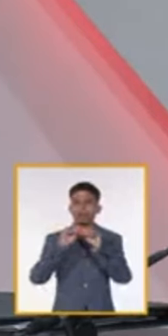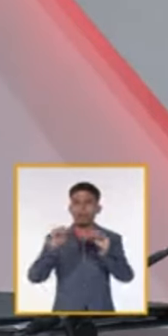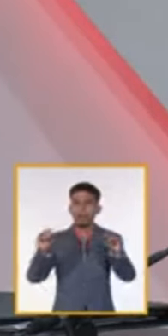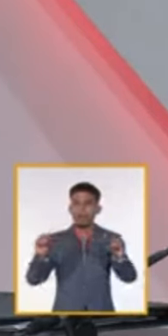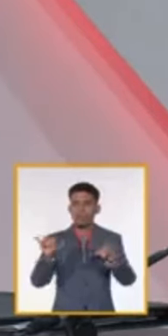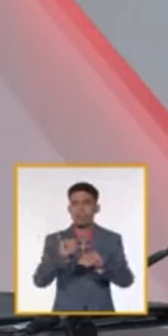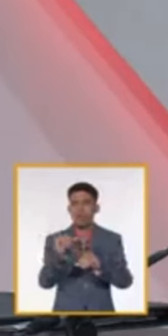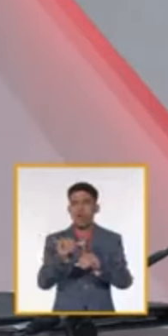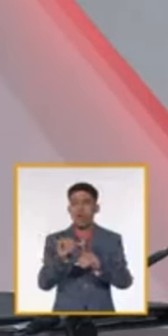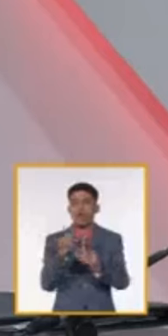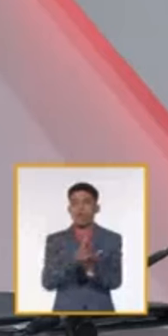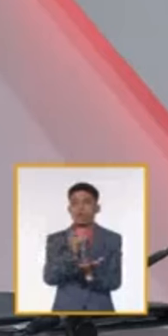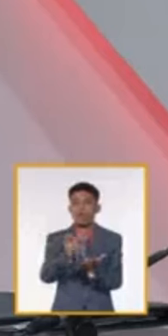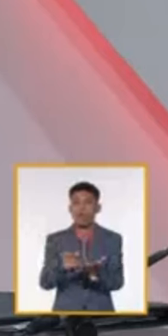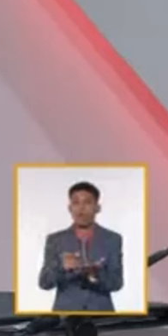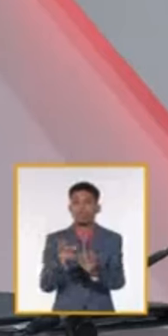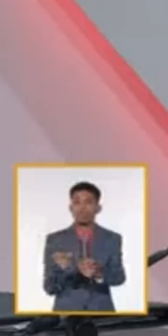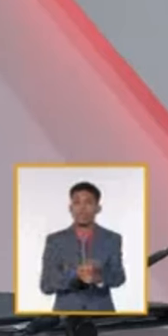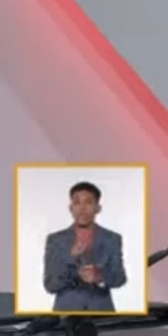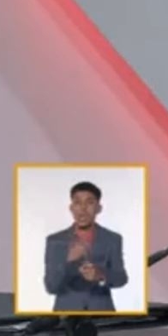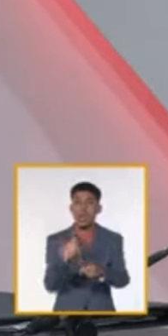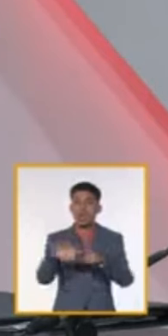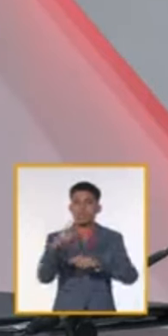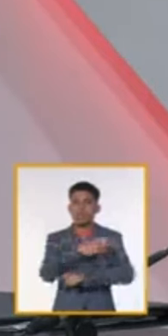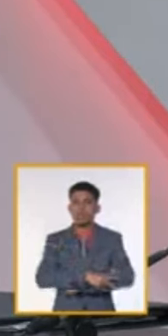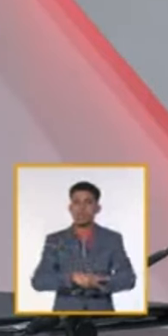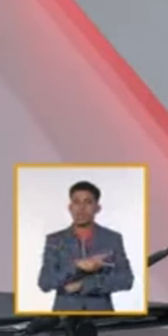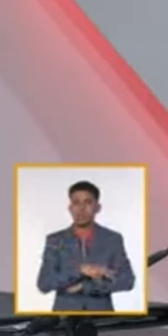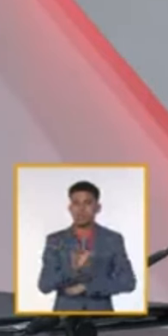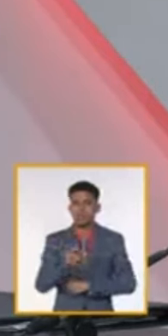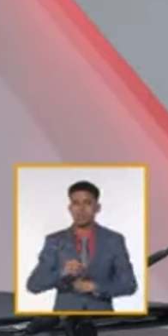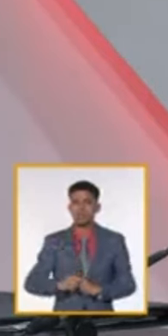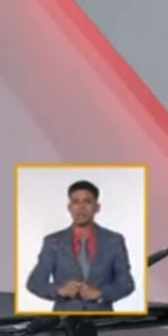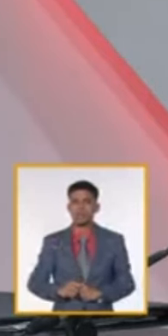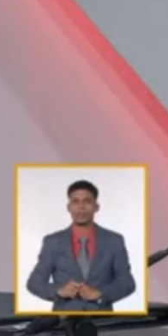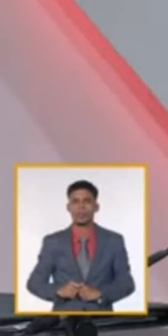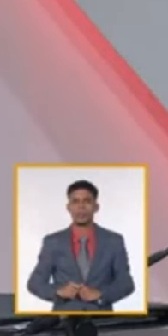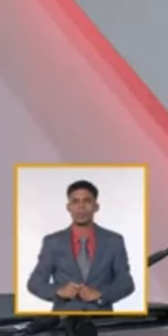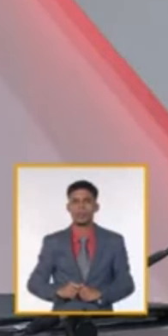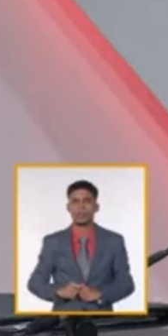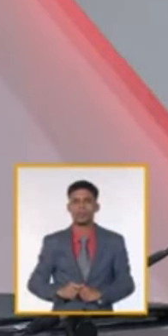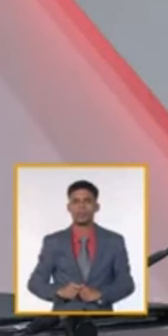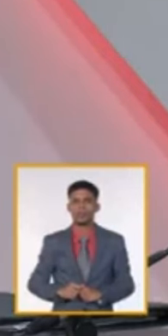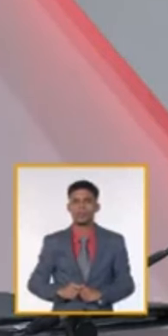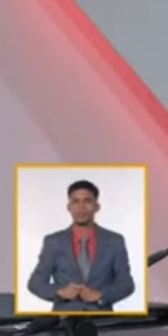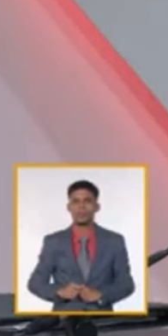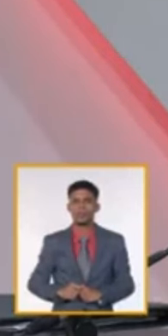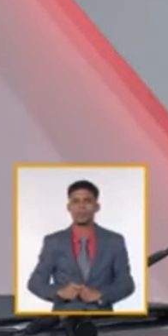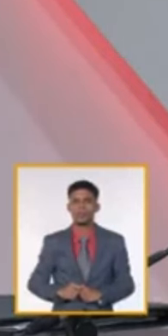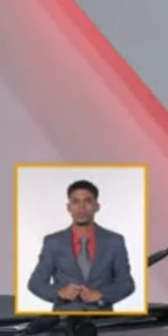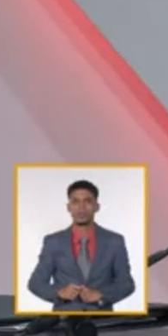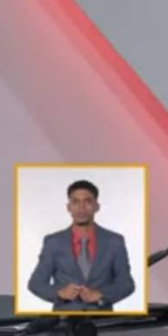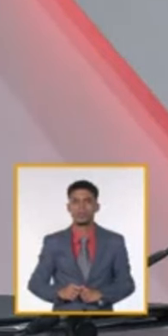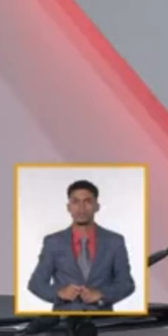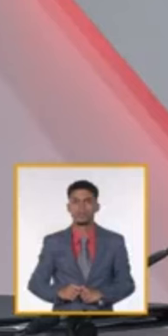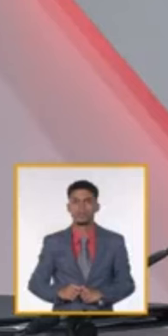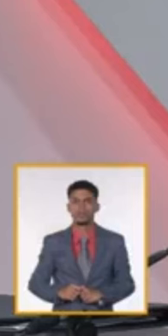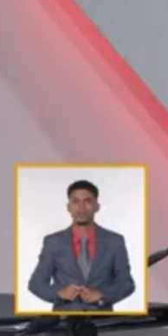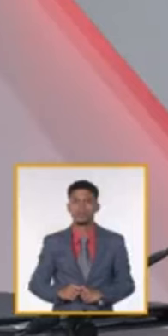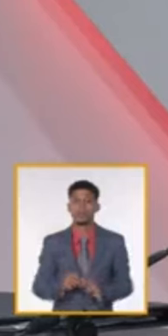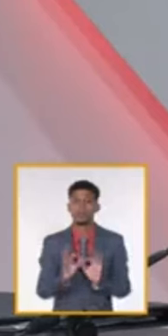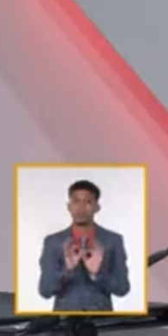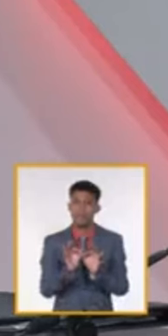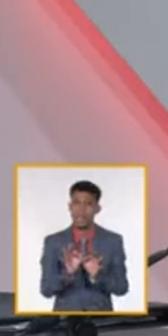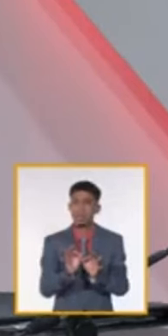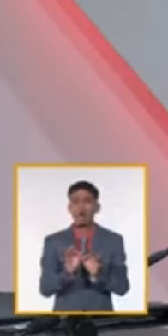Vietnam, y fue el día antes de que se diera la audiencia congresional donde estuvo la presidenta de la Universidad de Columbia, que